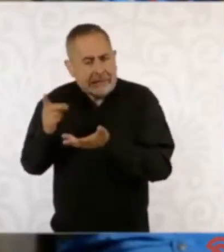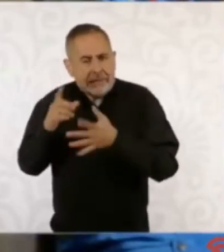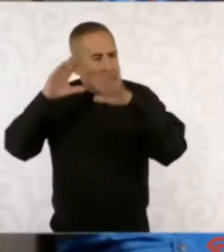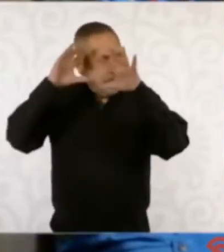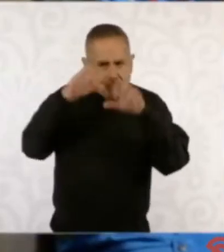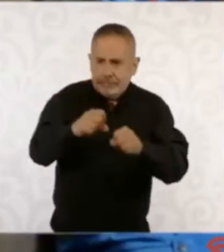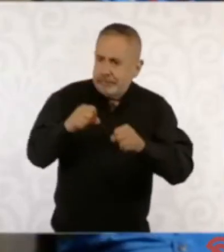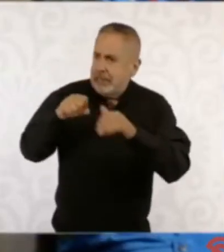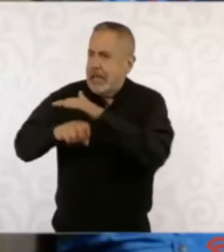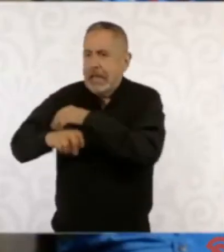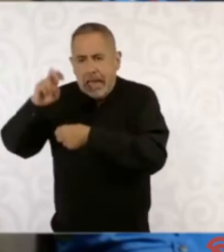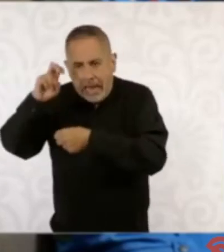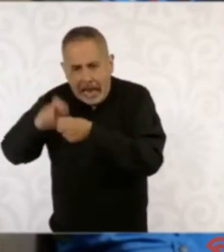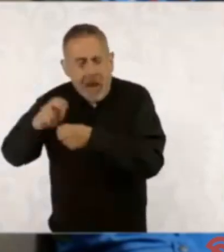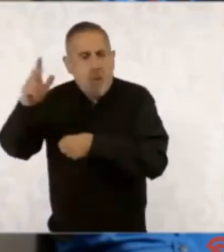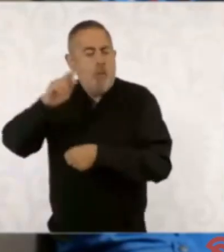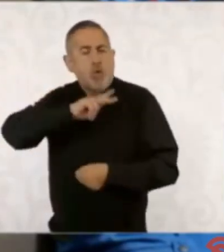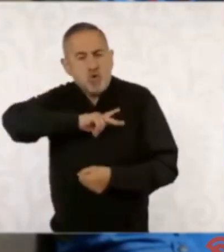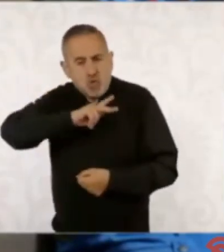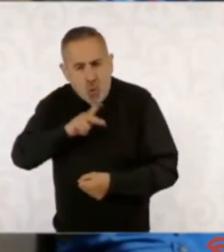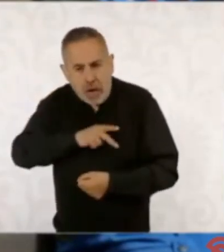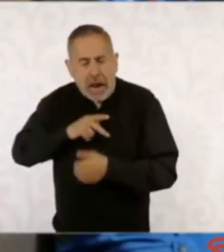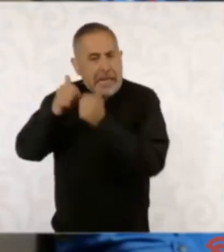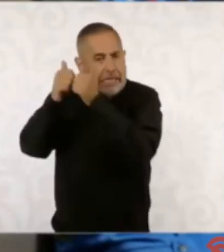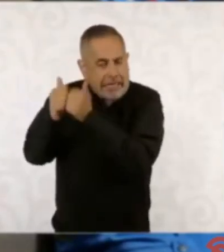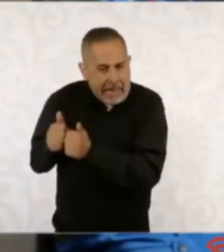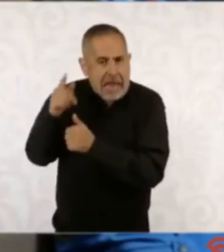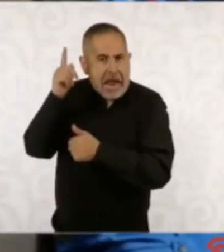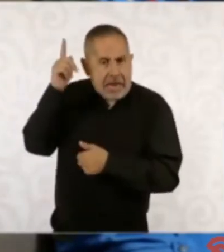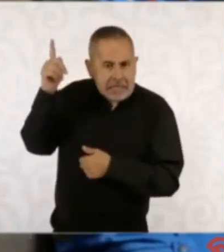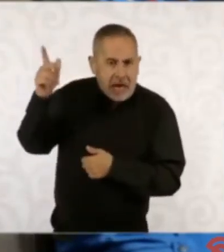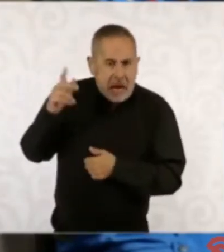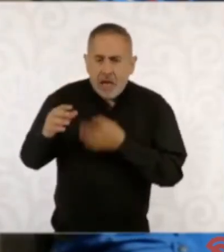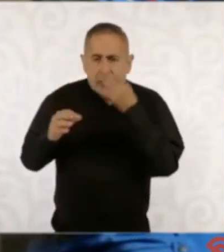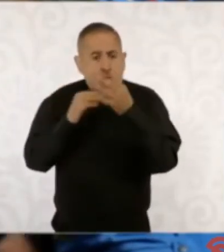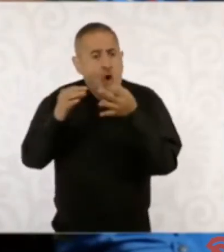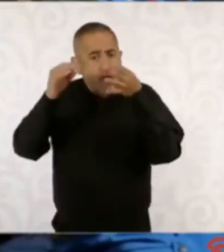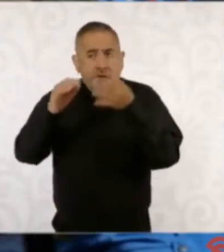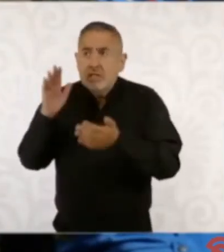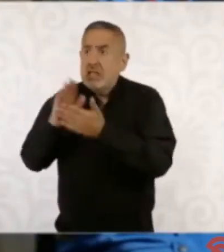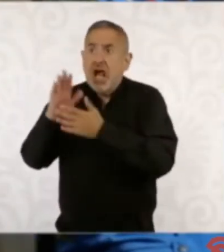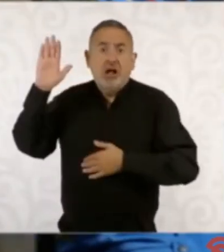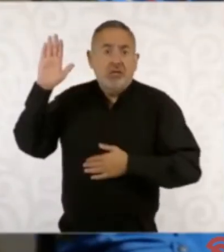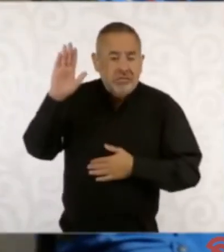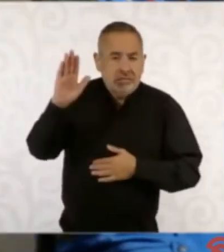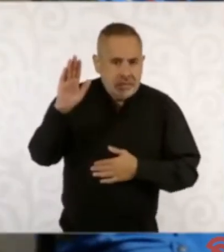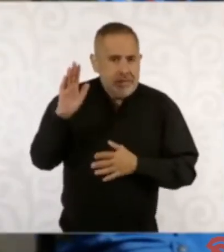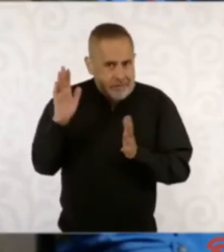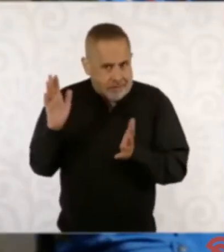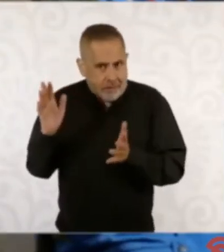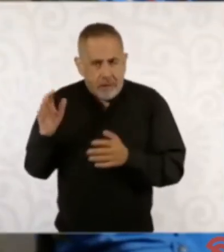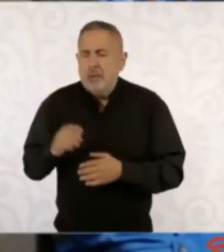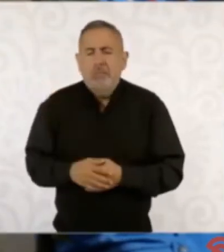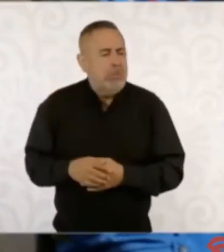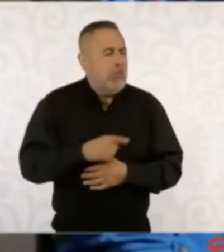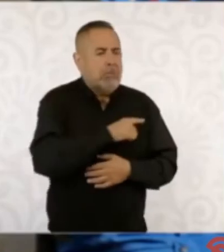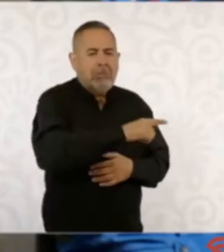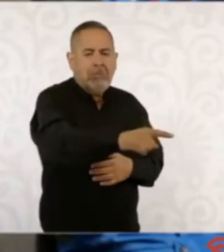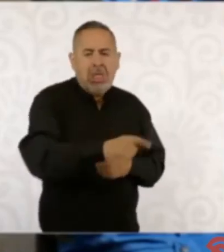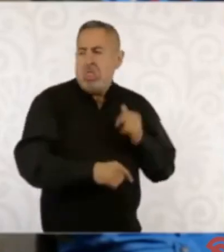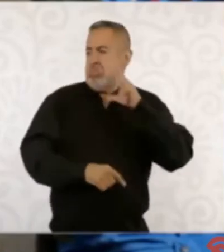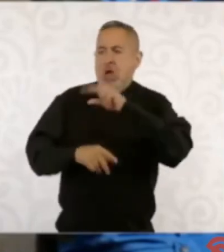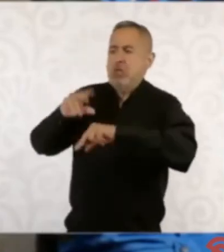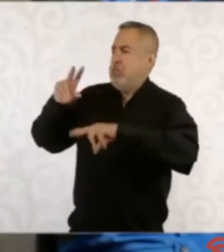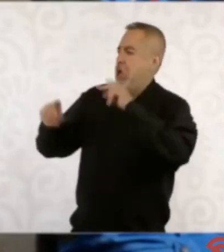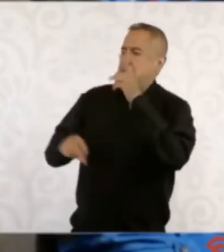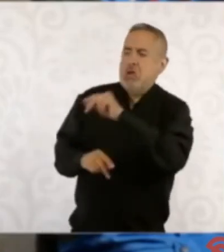detenido, pues que había sido detenido y que era información oficial, pues varios medios de comunicación negaron esa